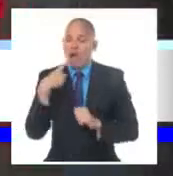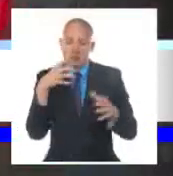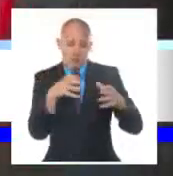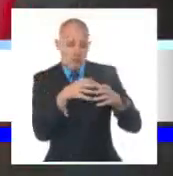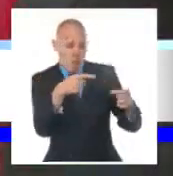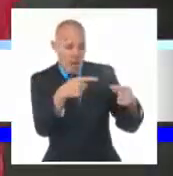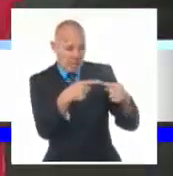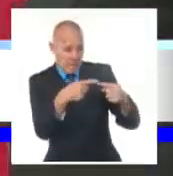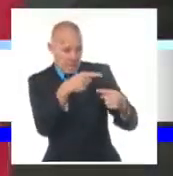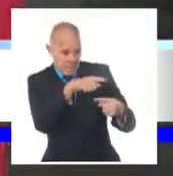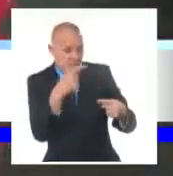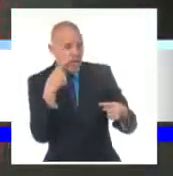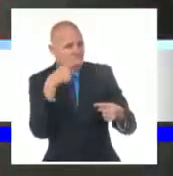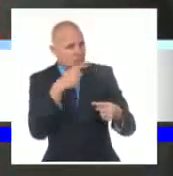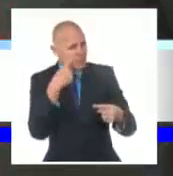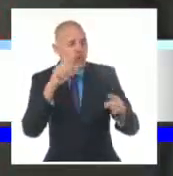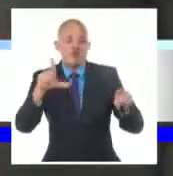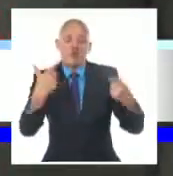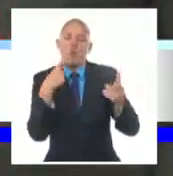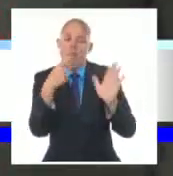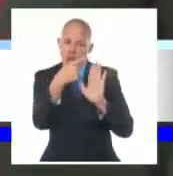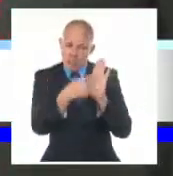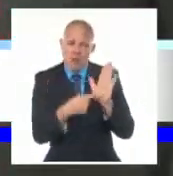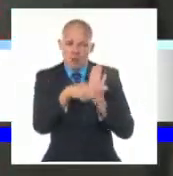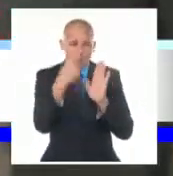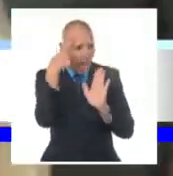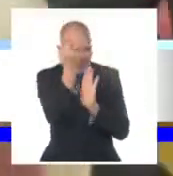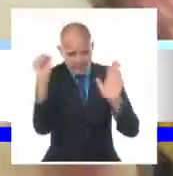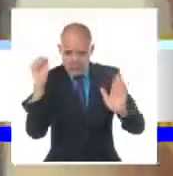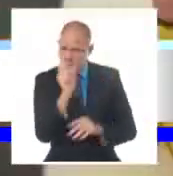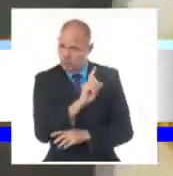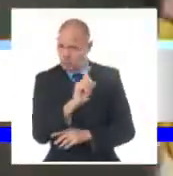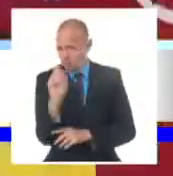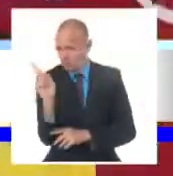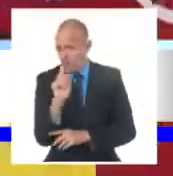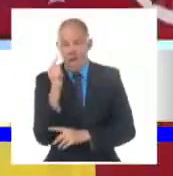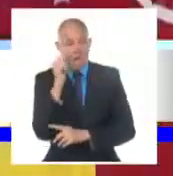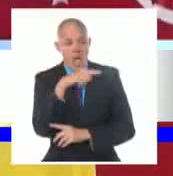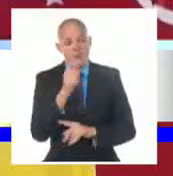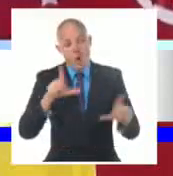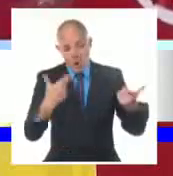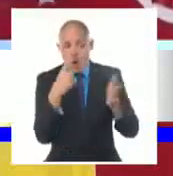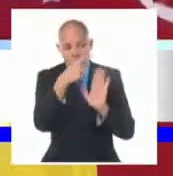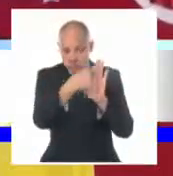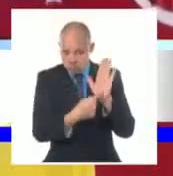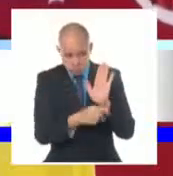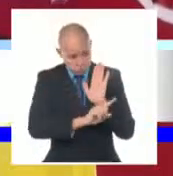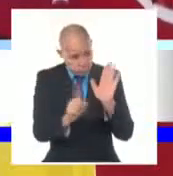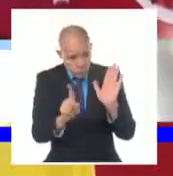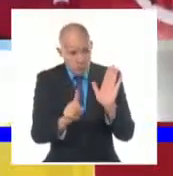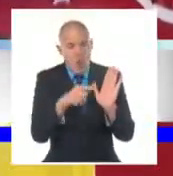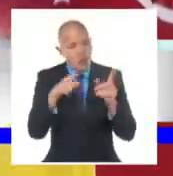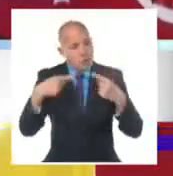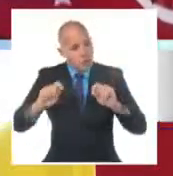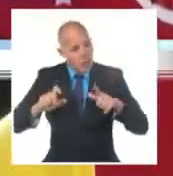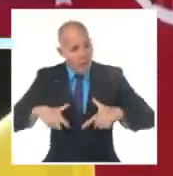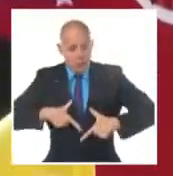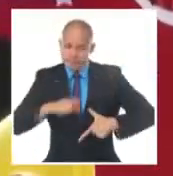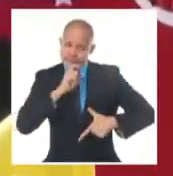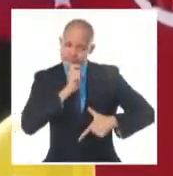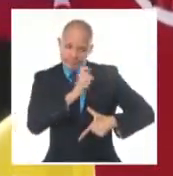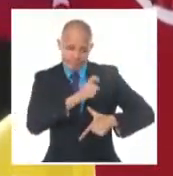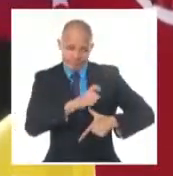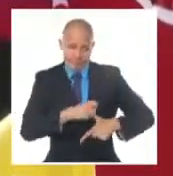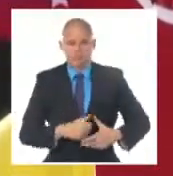proceso y distanciarse de los planes golpistas. Cabello recordó que quienes no cumplan con los requisitos electorales no podrán postularse como